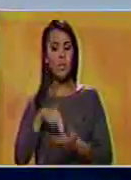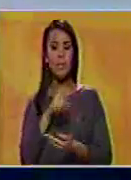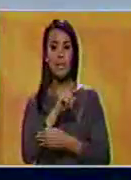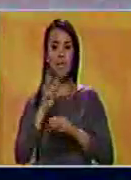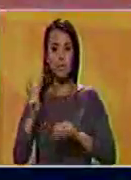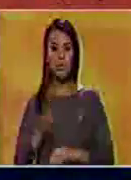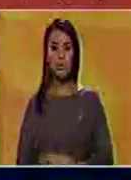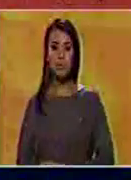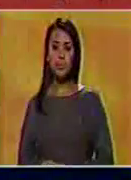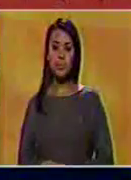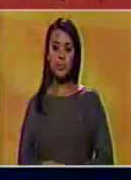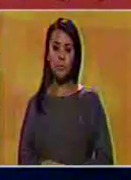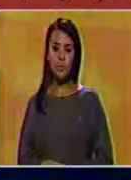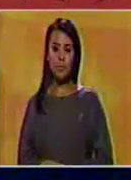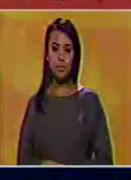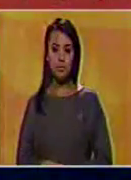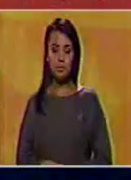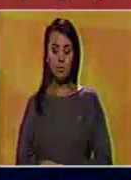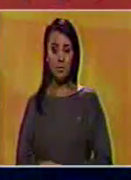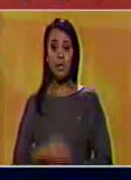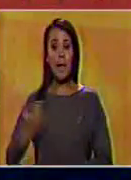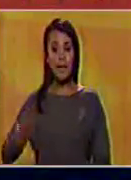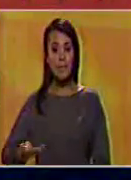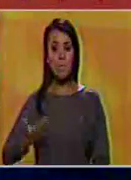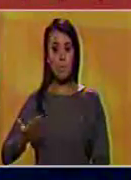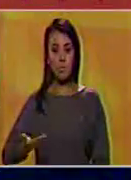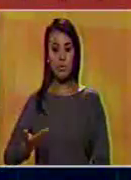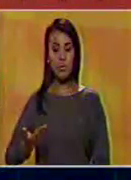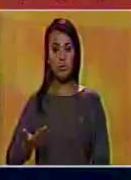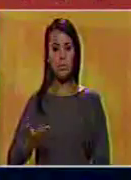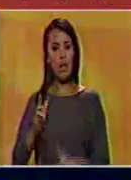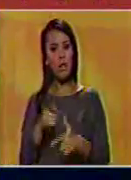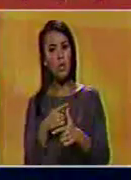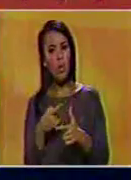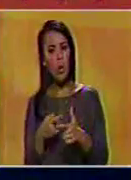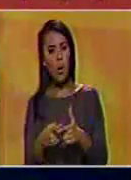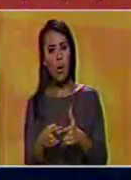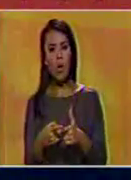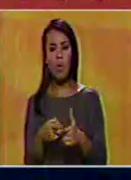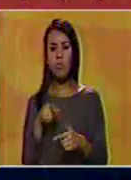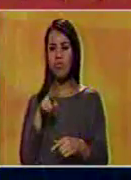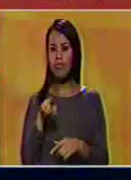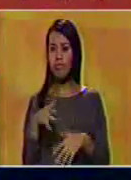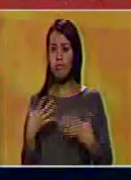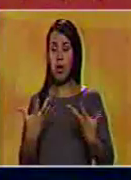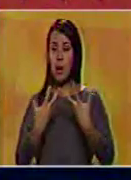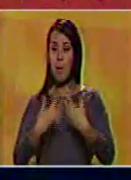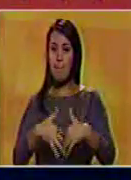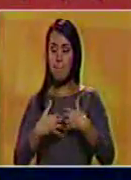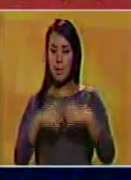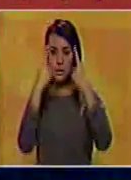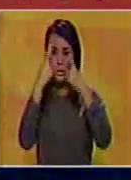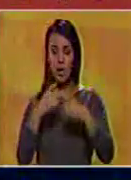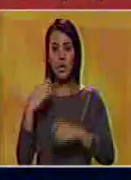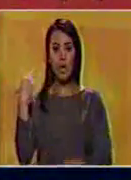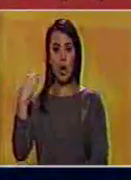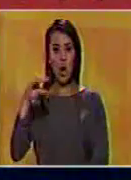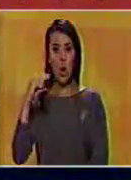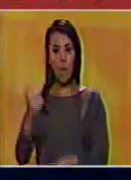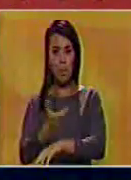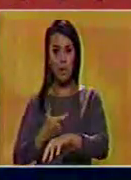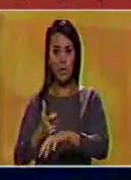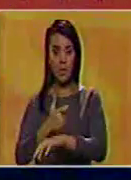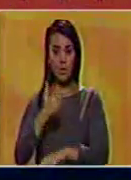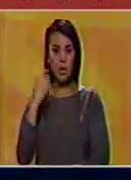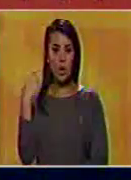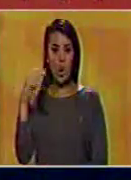4 de agosto es muy importante que entonces los funcionarios de la república de colombia el gobierno de república